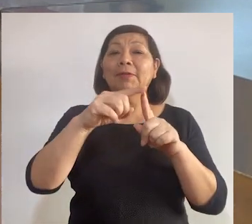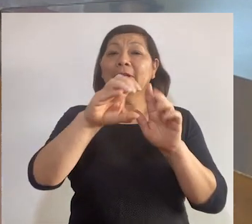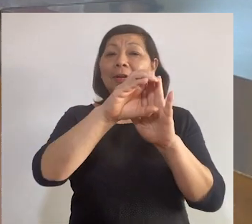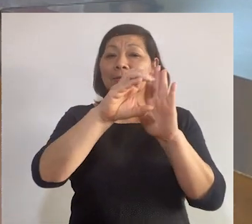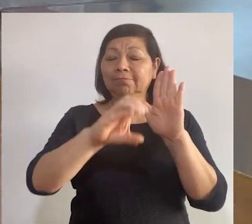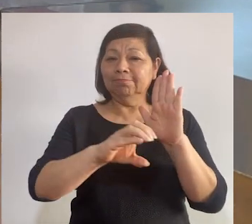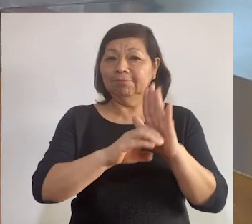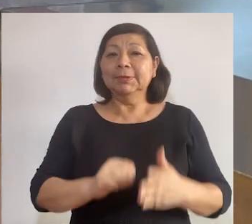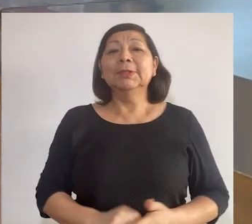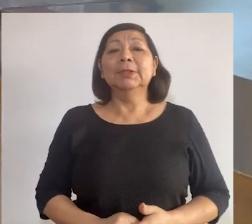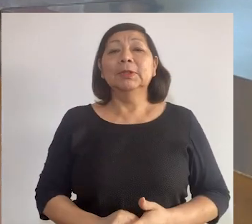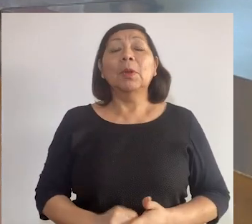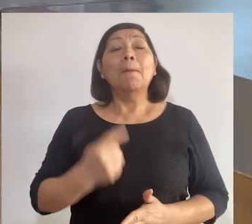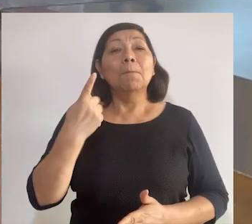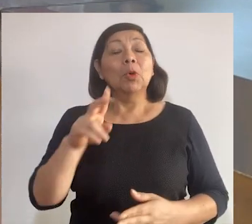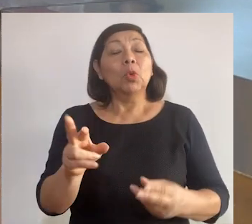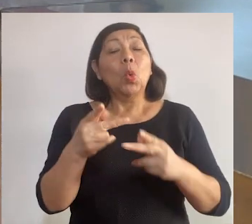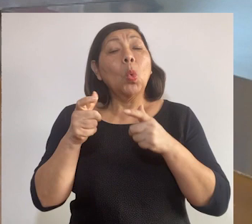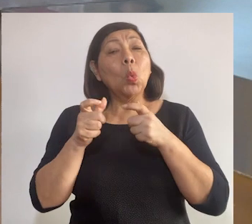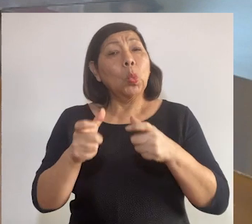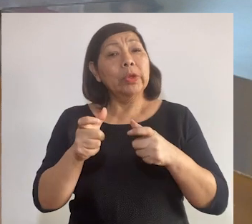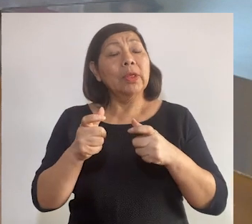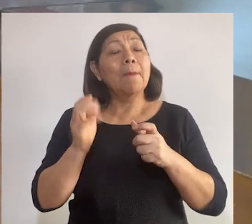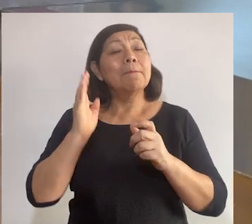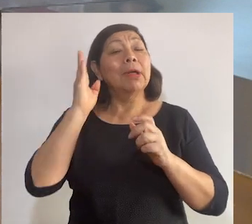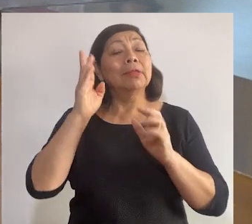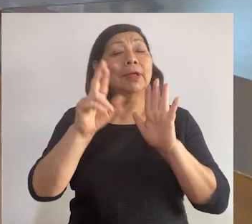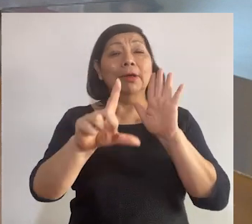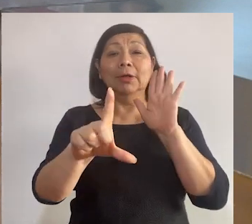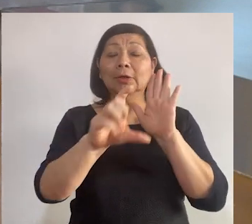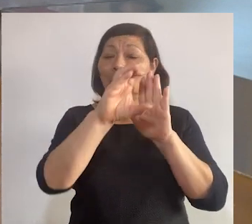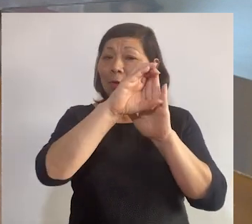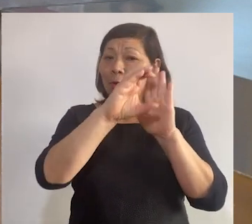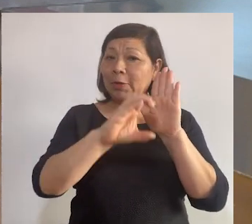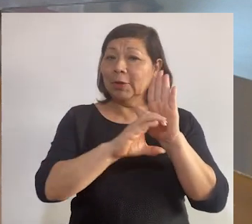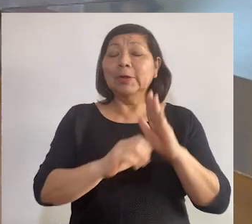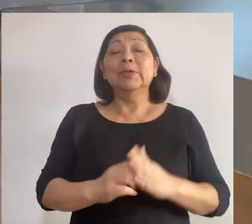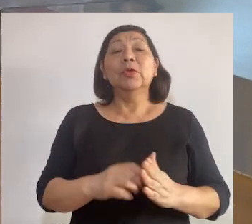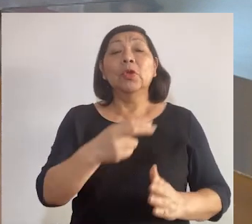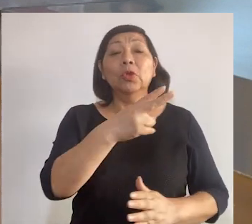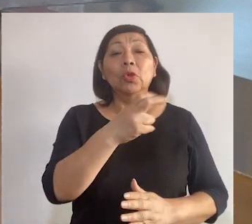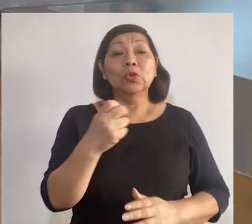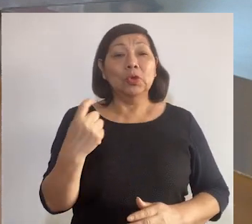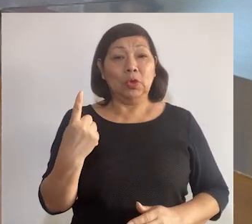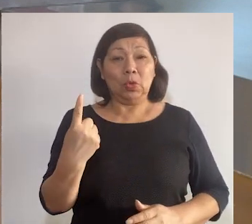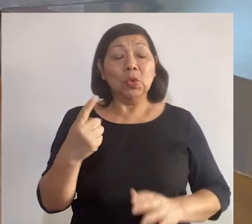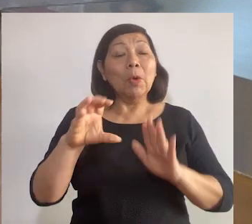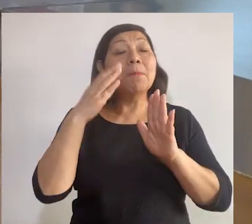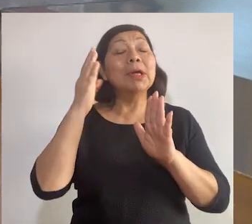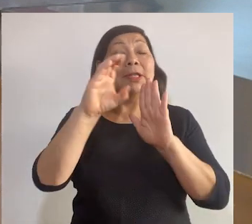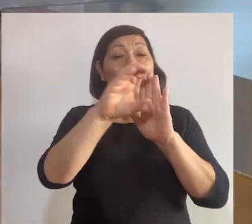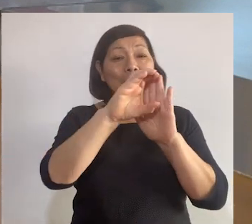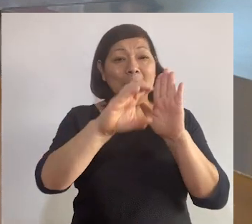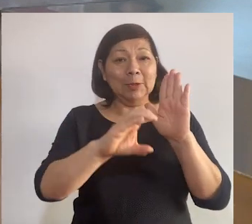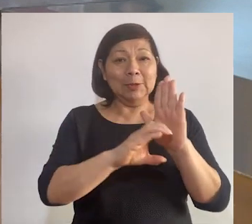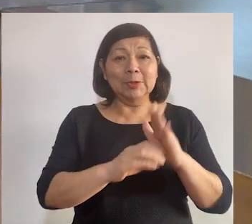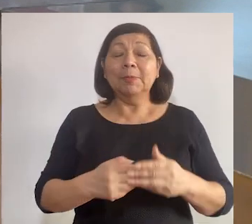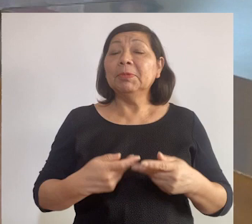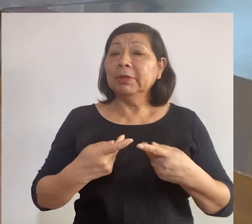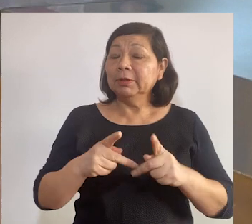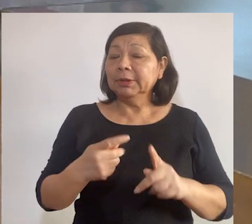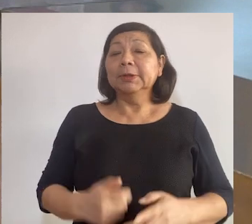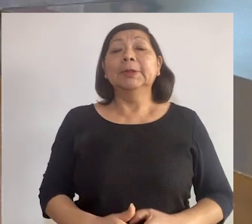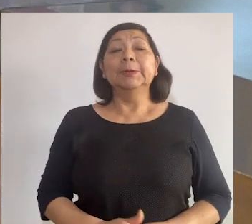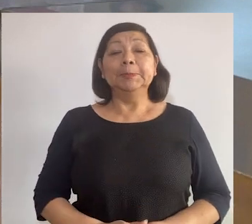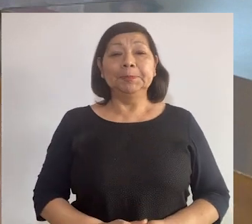constitucional en su rol de Guardián de la Constitución conforme al artículo 201 de la Constitución emite